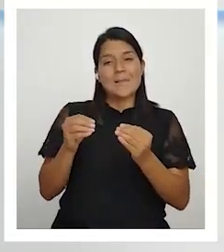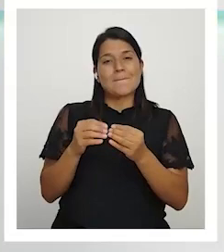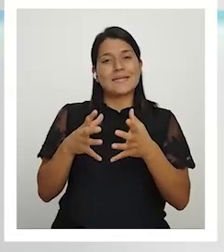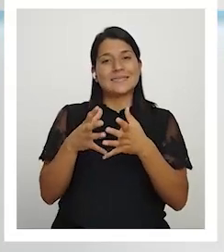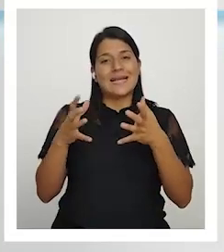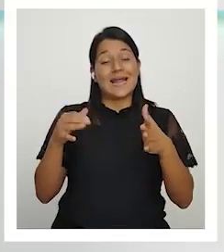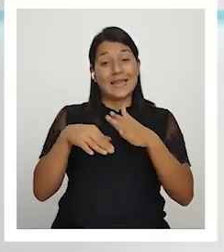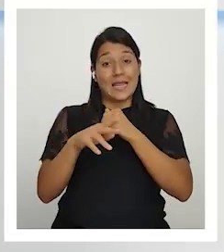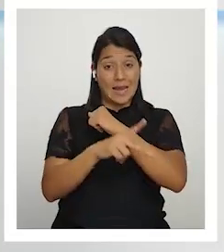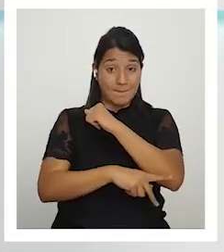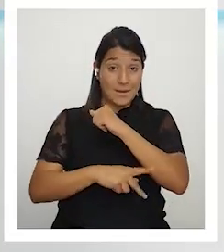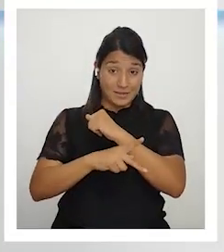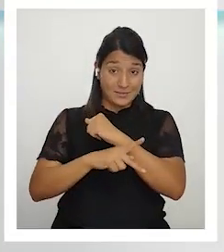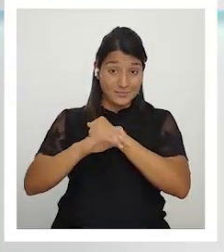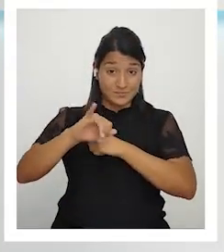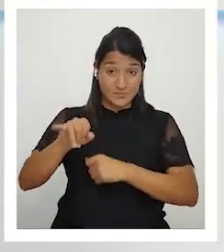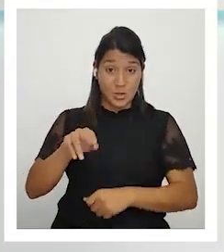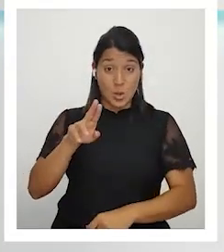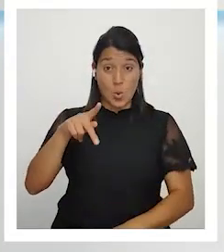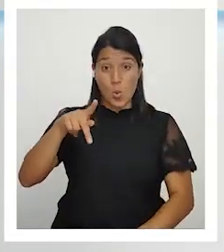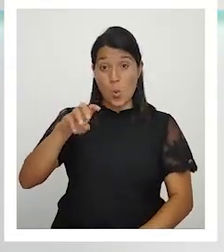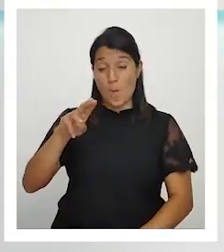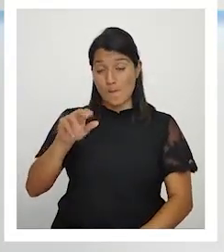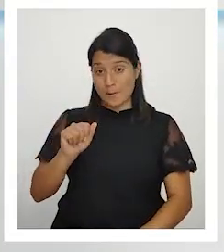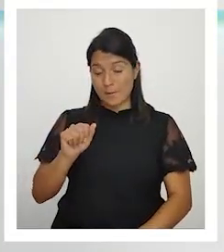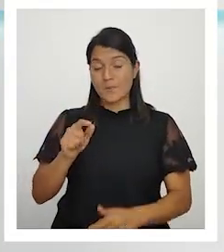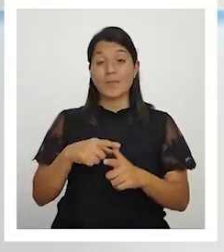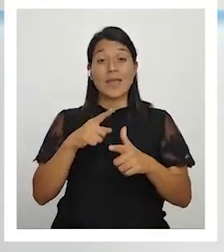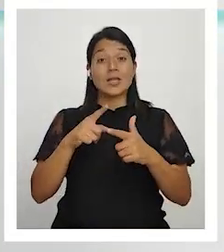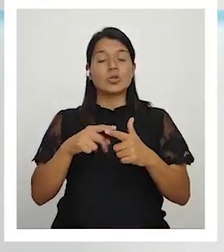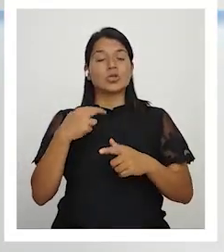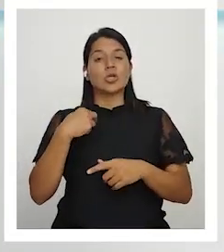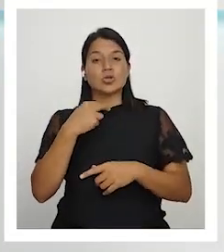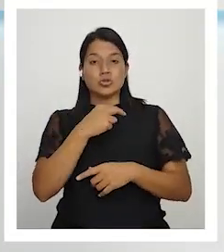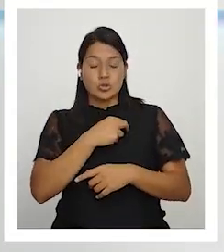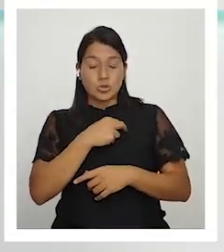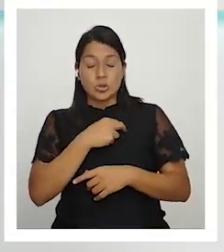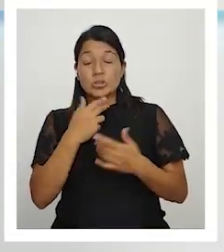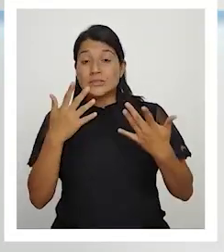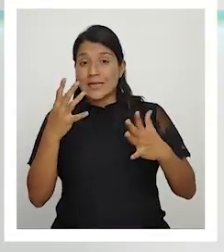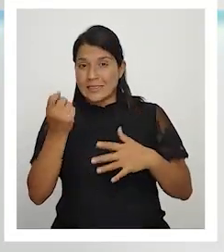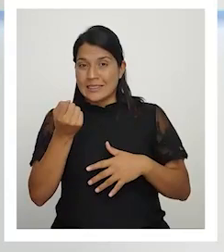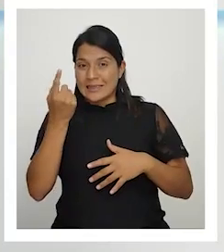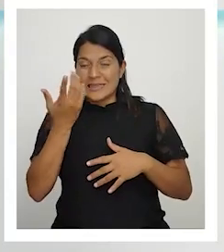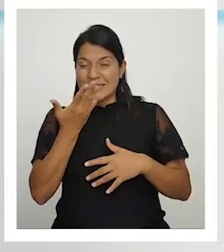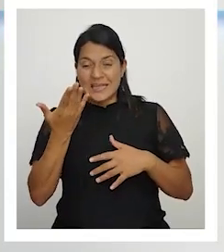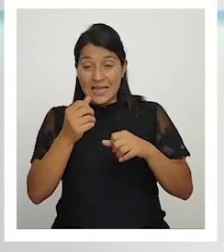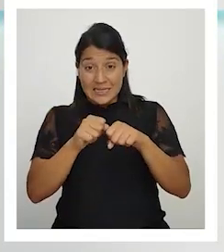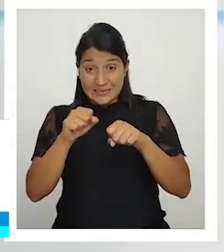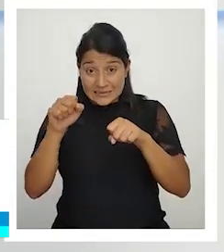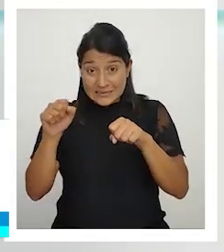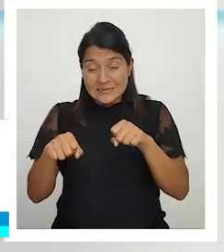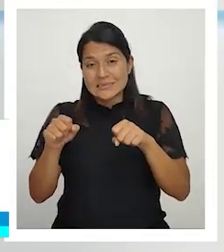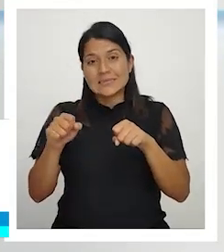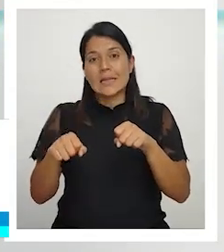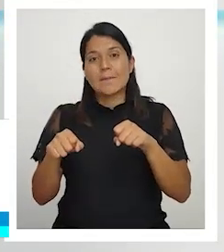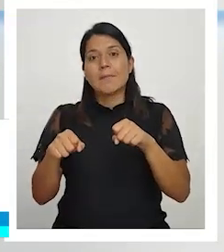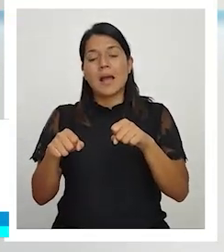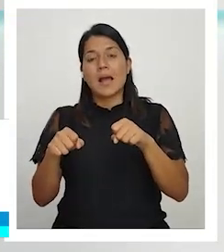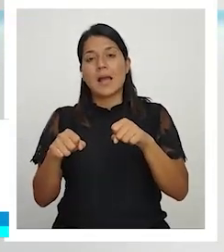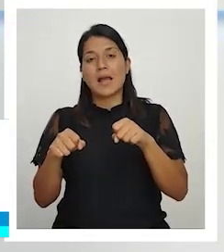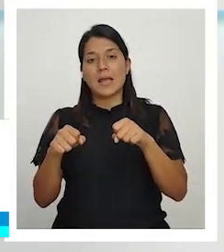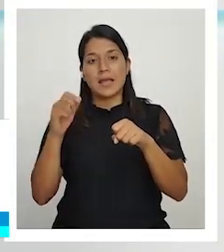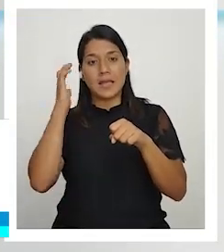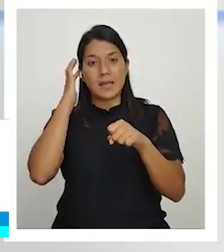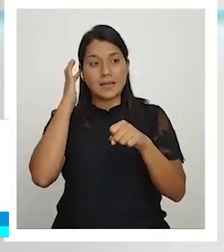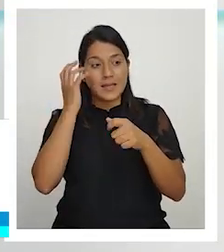Entonces, en estas circunstancias, nosotros entendemos que el régimen transitorio de reparto, aunque